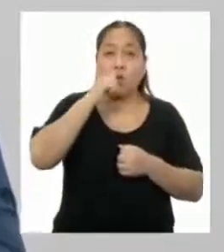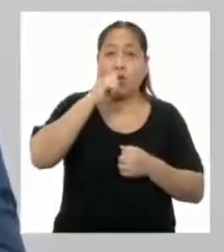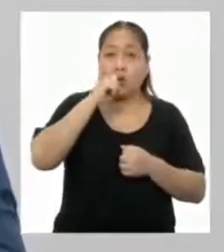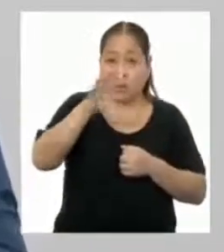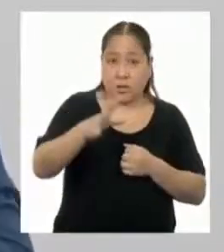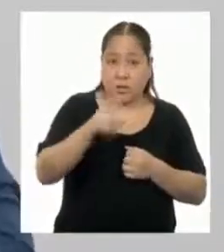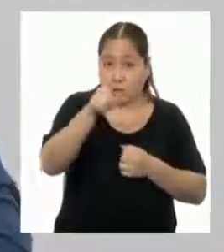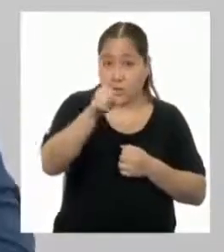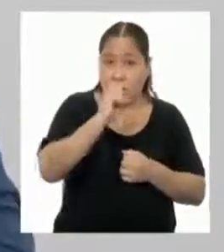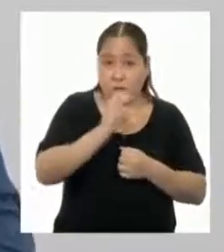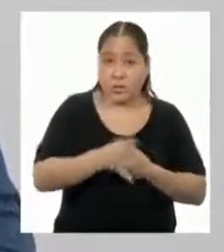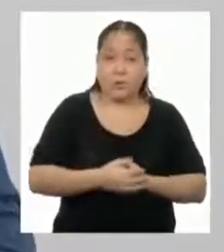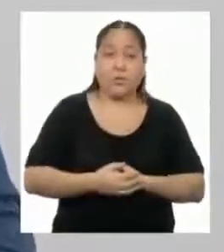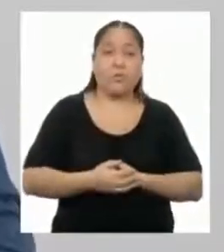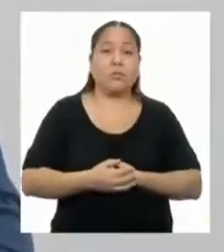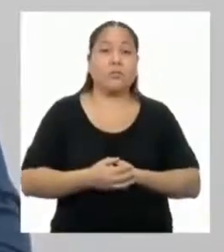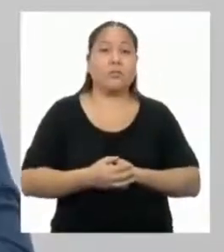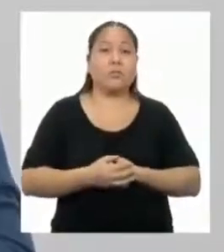de mencionar?